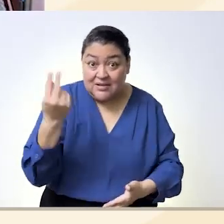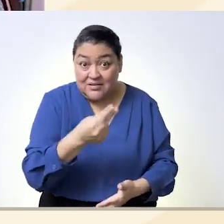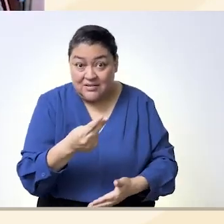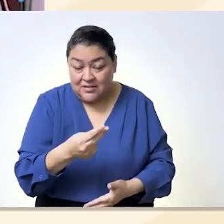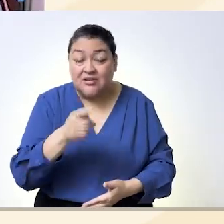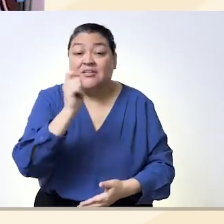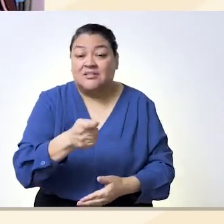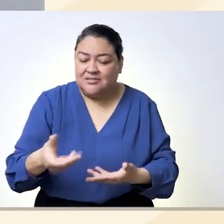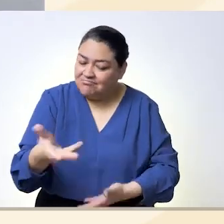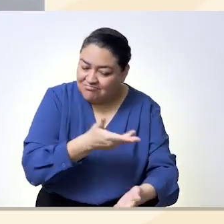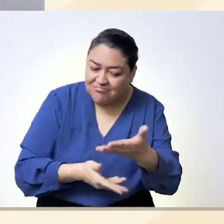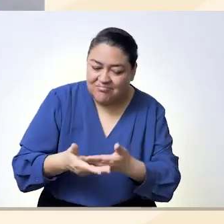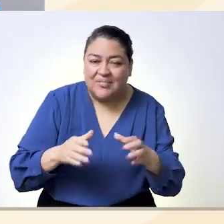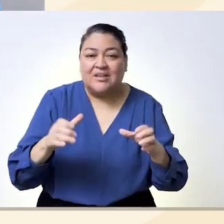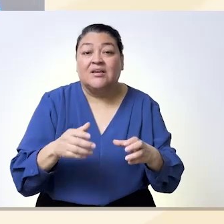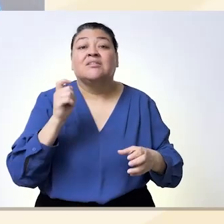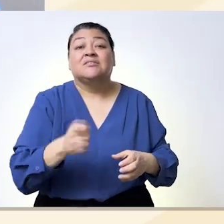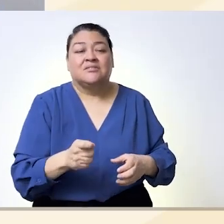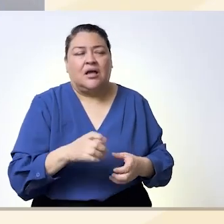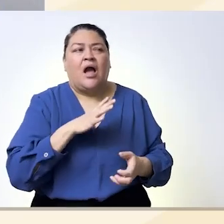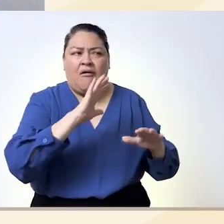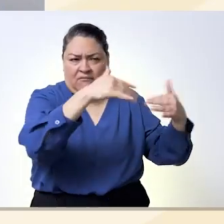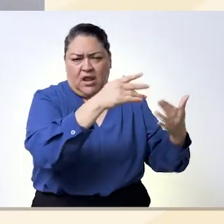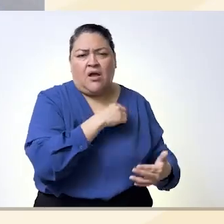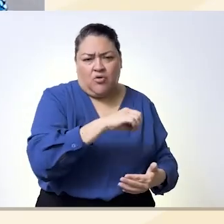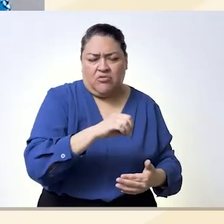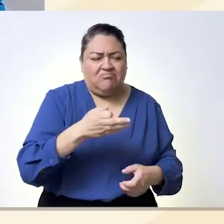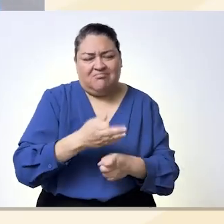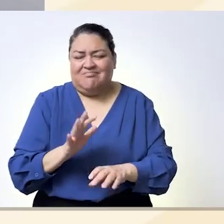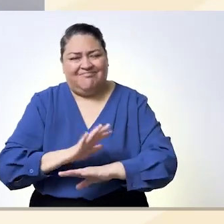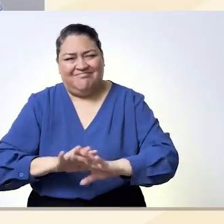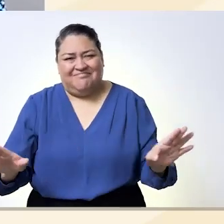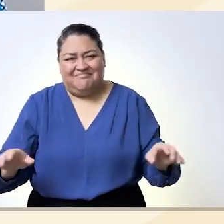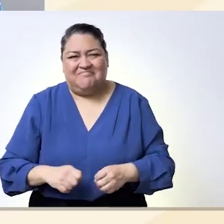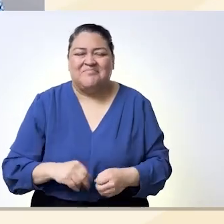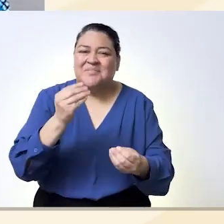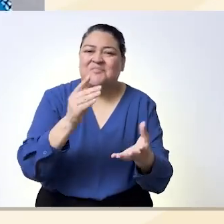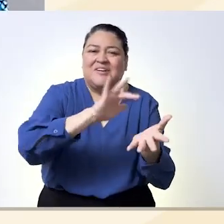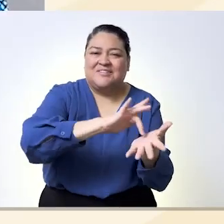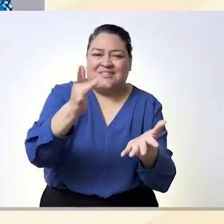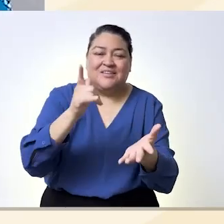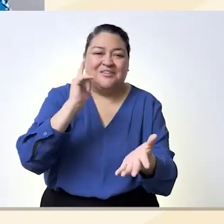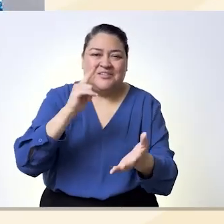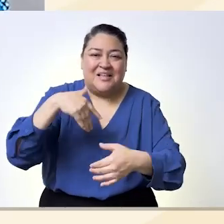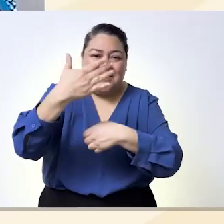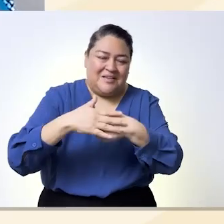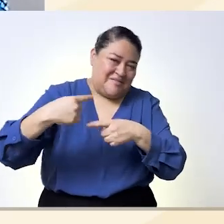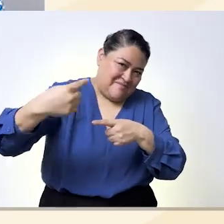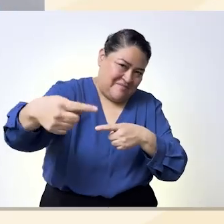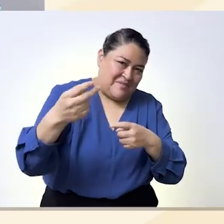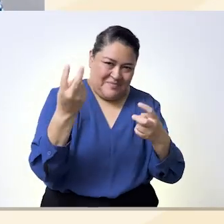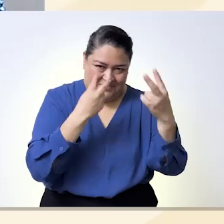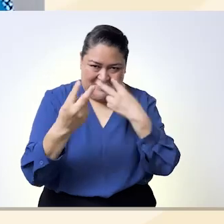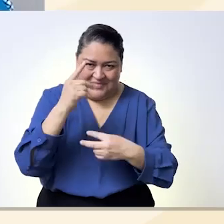que todavía pervive en la sociedad. Muchas gracias por todo y espero que nos sigan bien en los siguientes programas que también van a traer otros debates